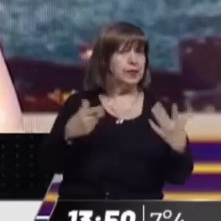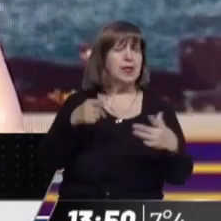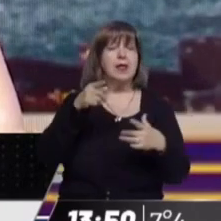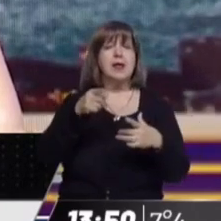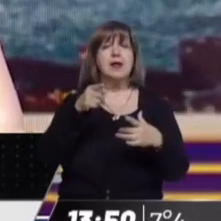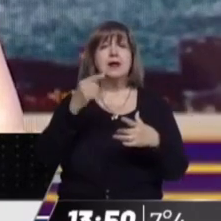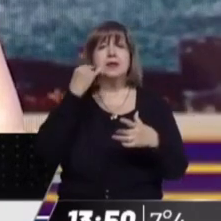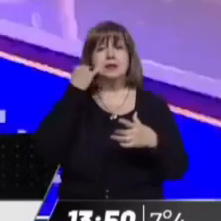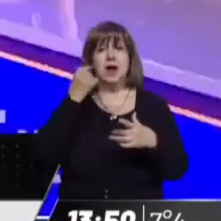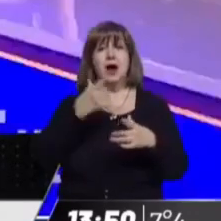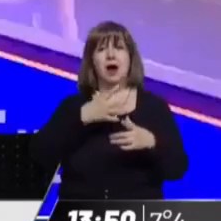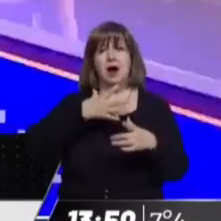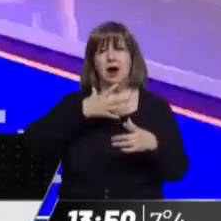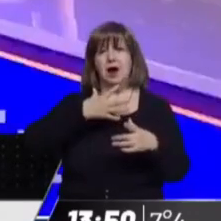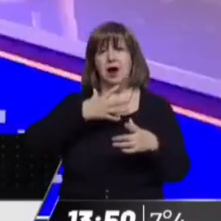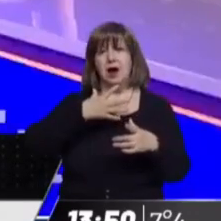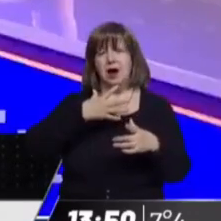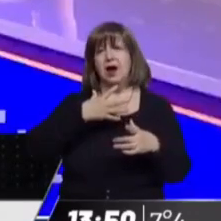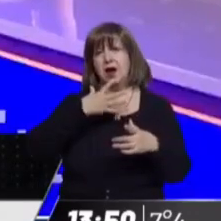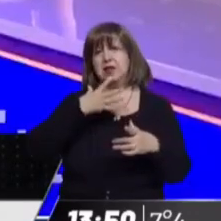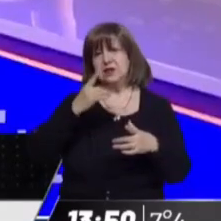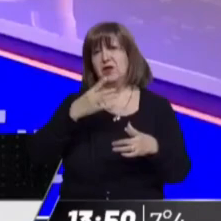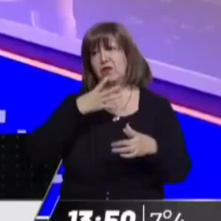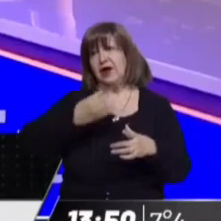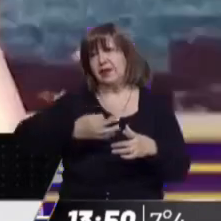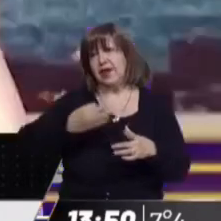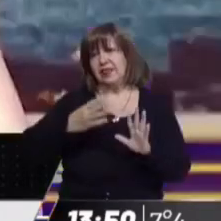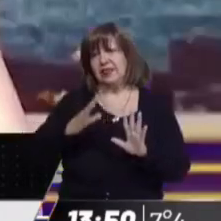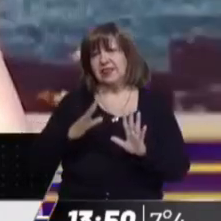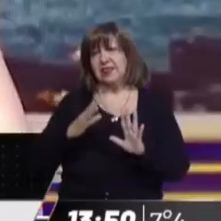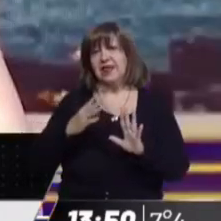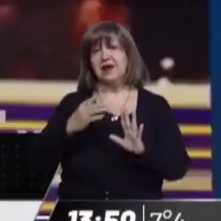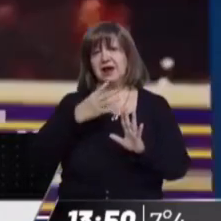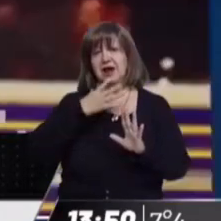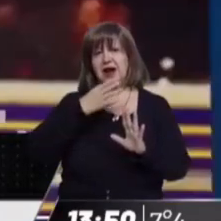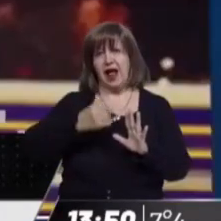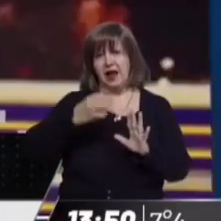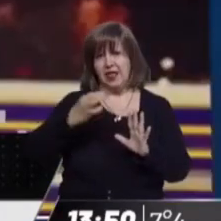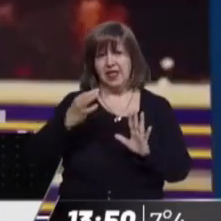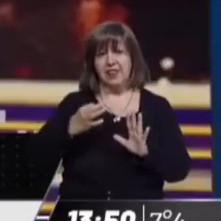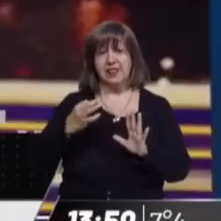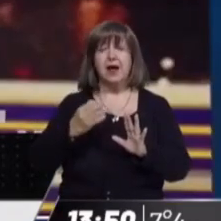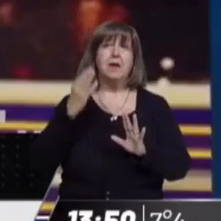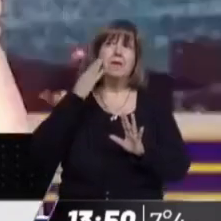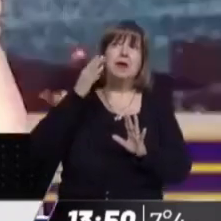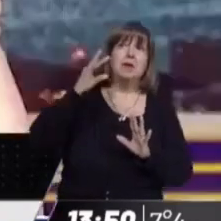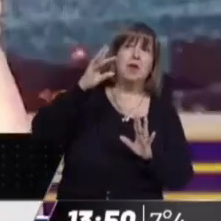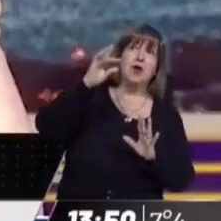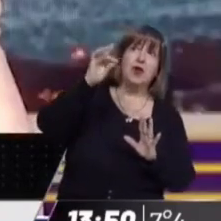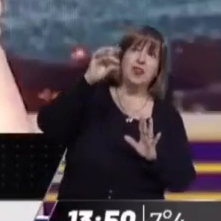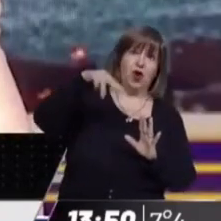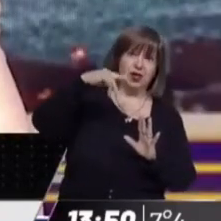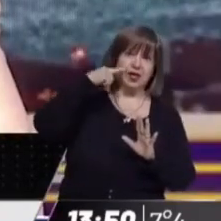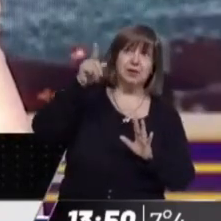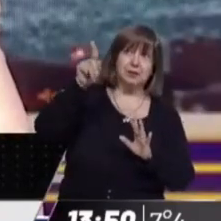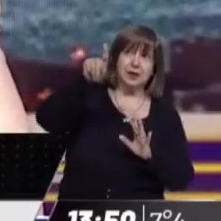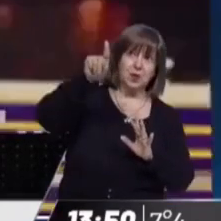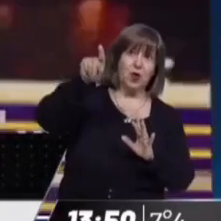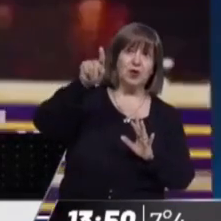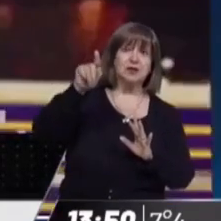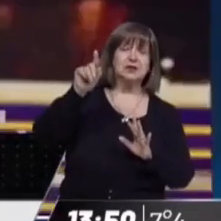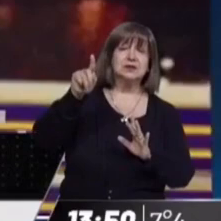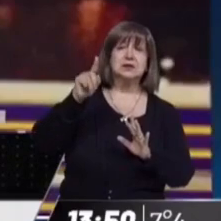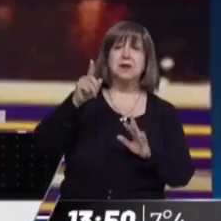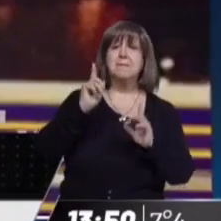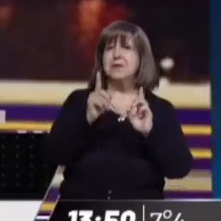la historia, en la vida real. Es una serie contada por su propio protagonista de los hechos. Al actor que vemos, a Donnie Dunne, que interpreta a Donnie Dunne, es